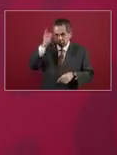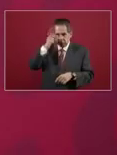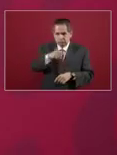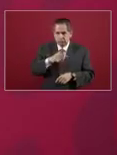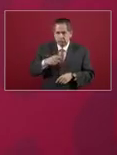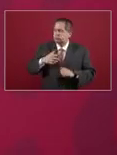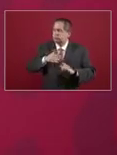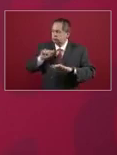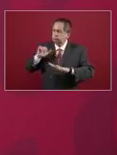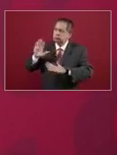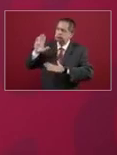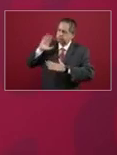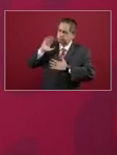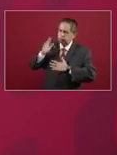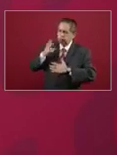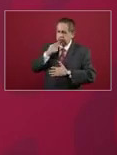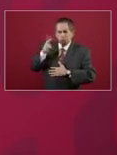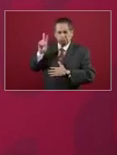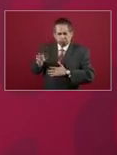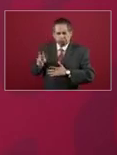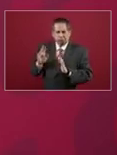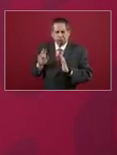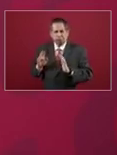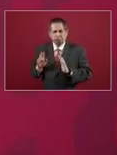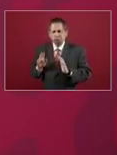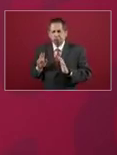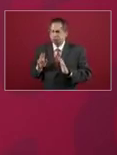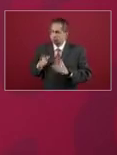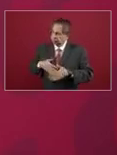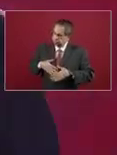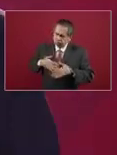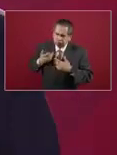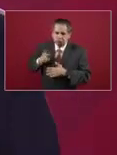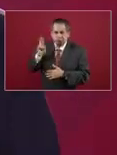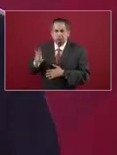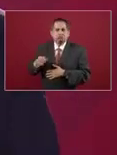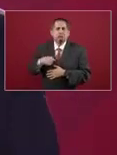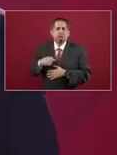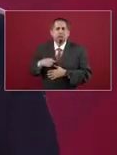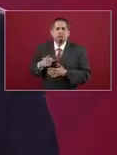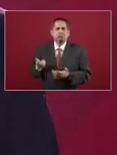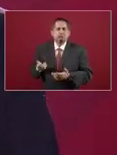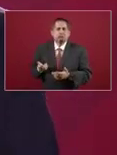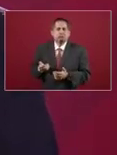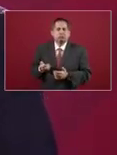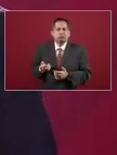bajo protesta de decir verdad, ¿sí?,